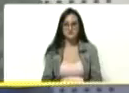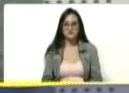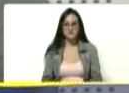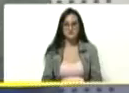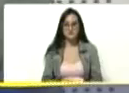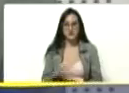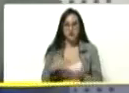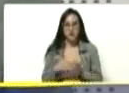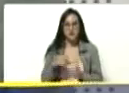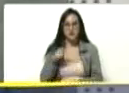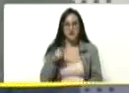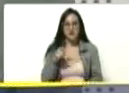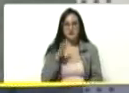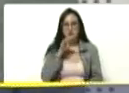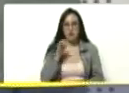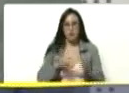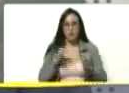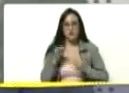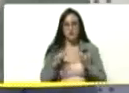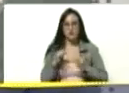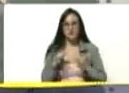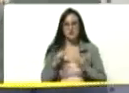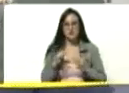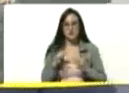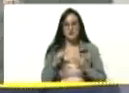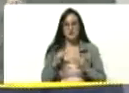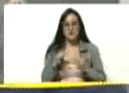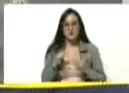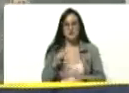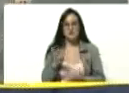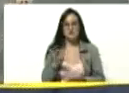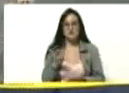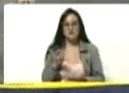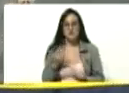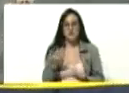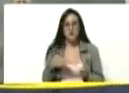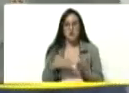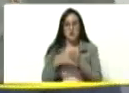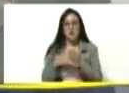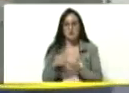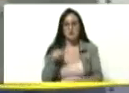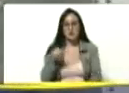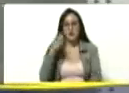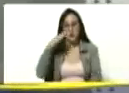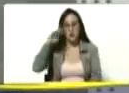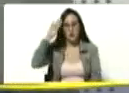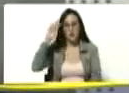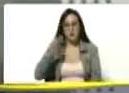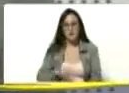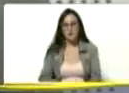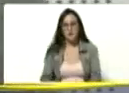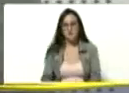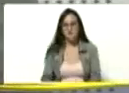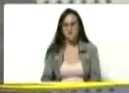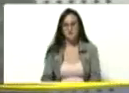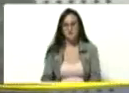here in Cuba. El embargo injusto y dicho francamente inmoral contra la República de Cuba.